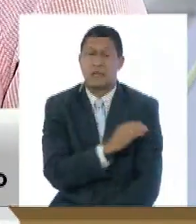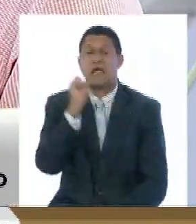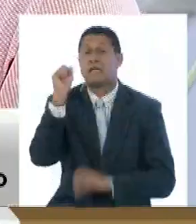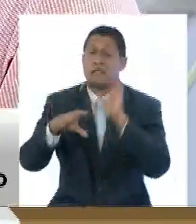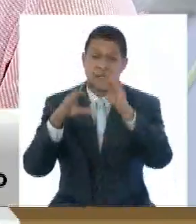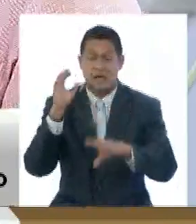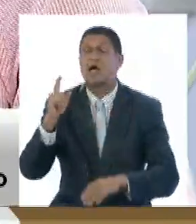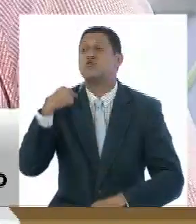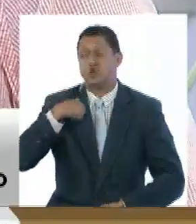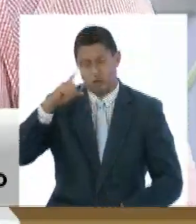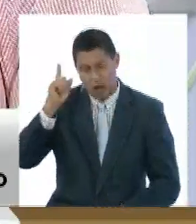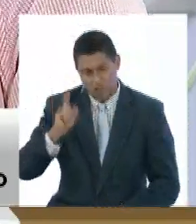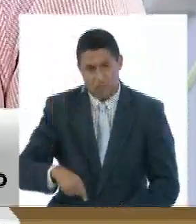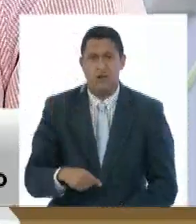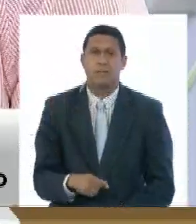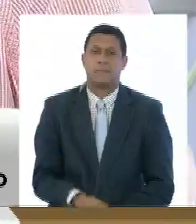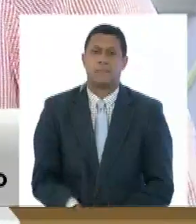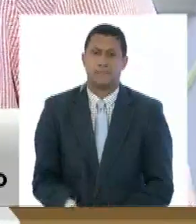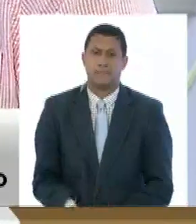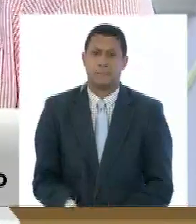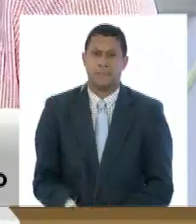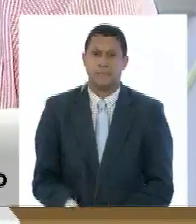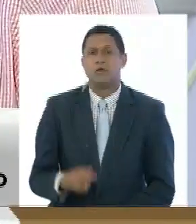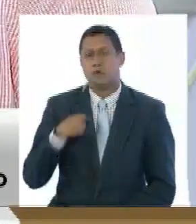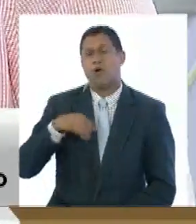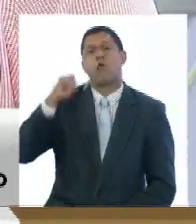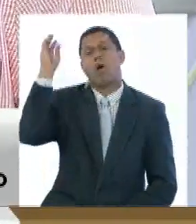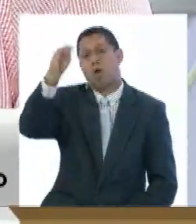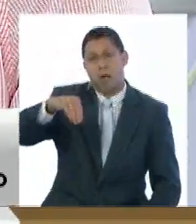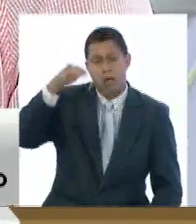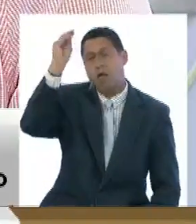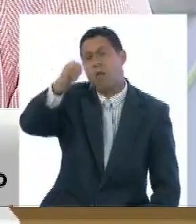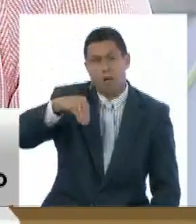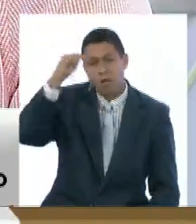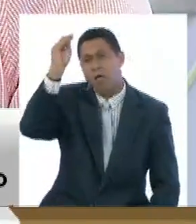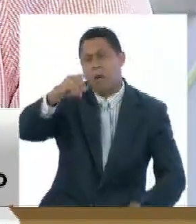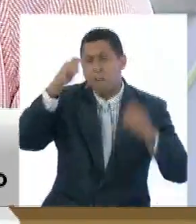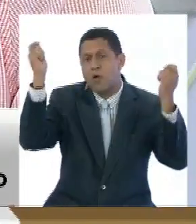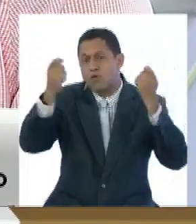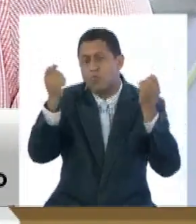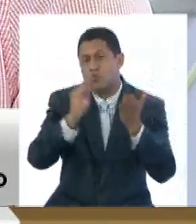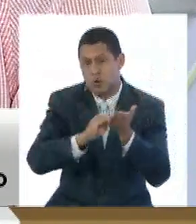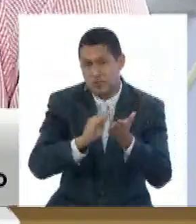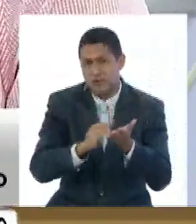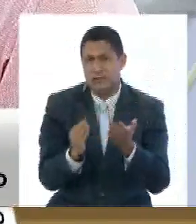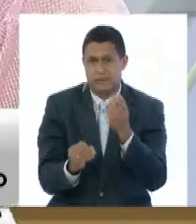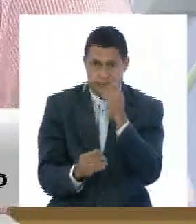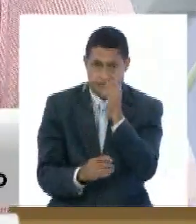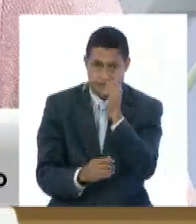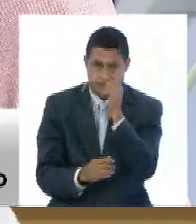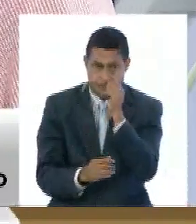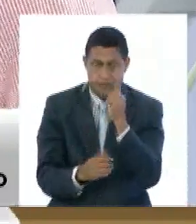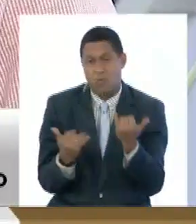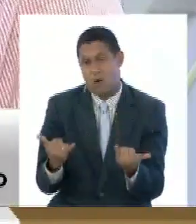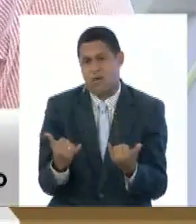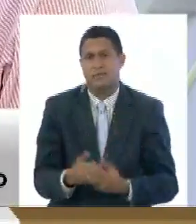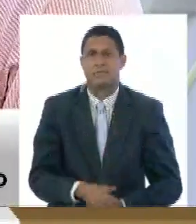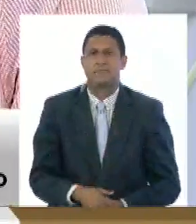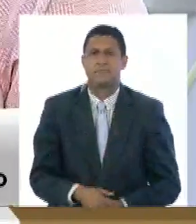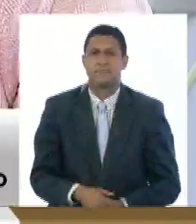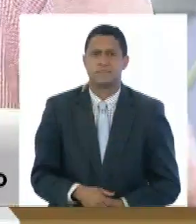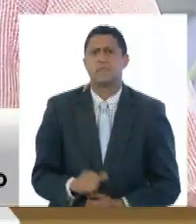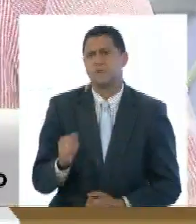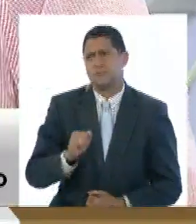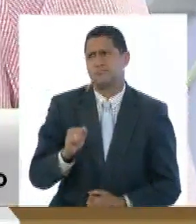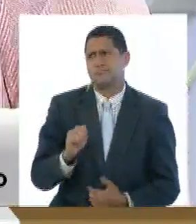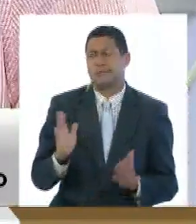no me puedo quedar atrás, y nos hemos elevado la voz en este aspecto en muchas oportunidades como ahora. Okay, pero